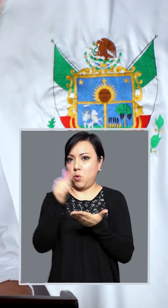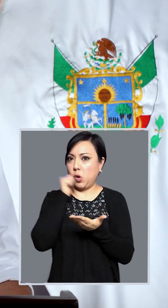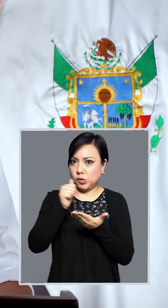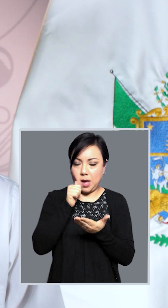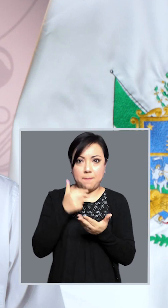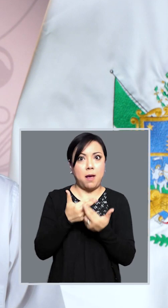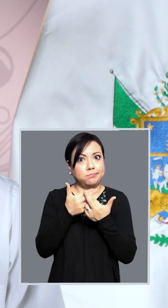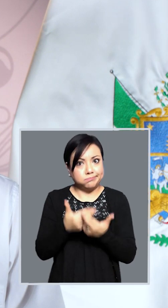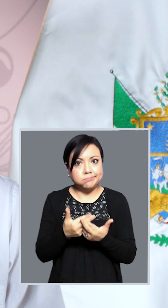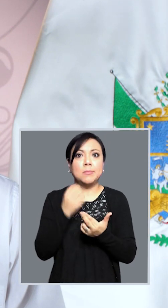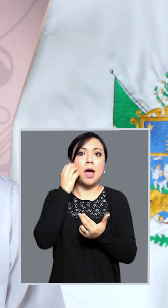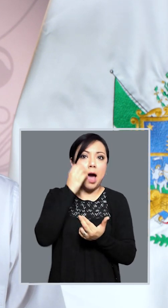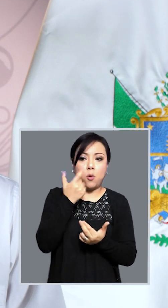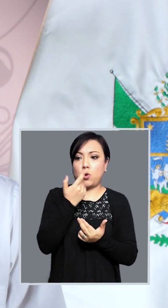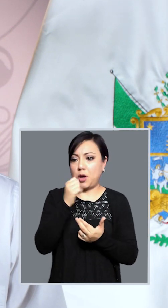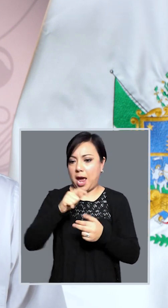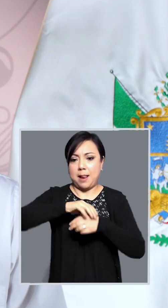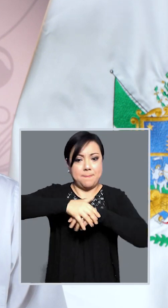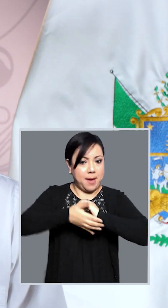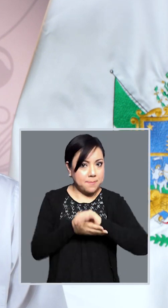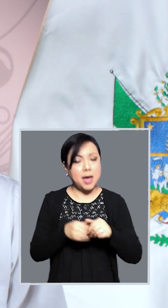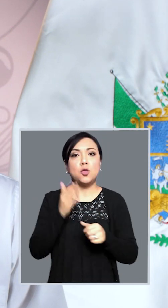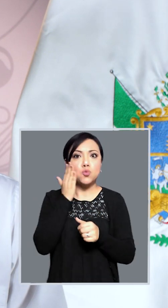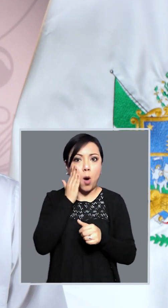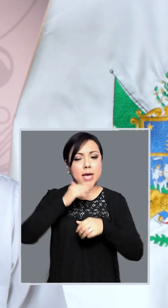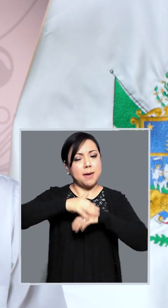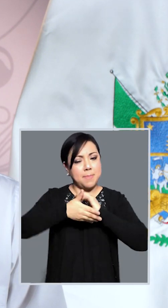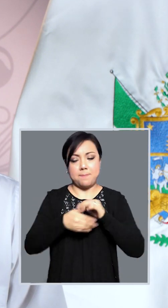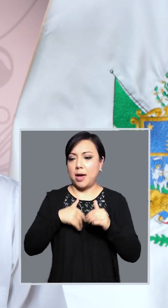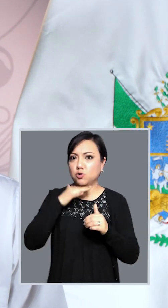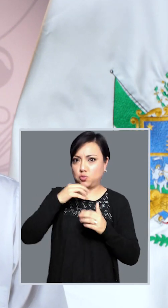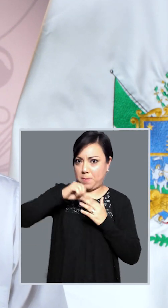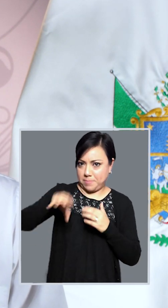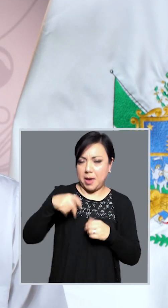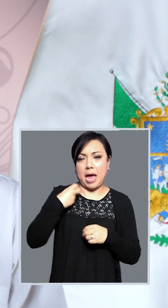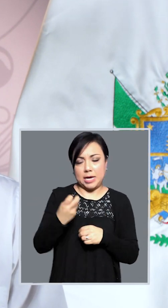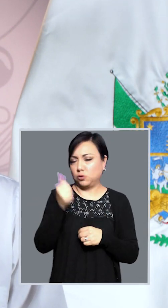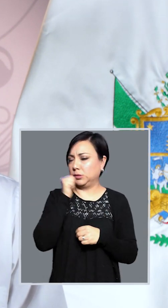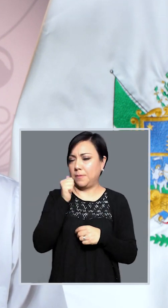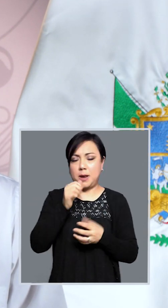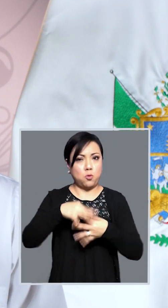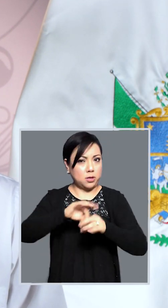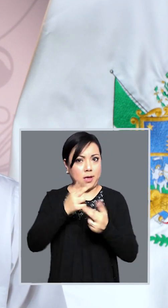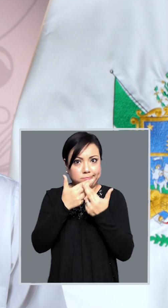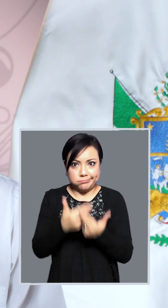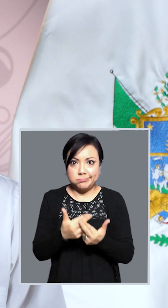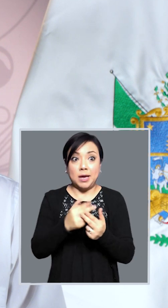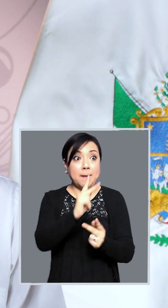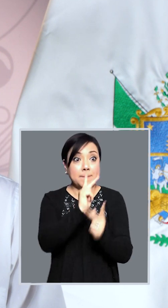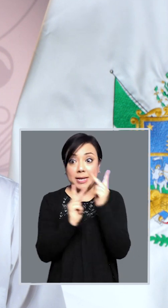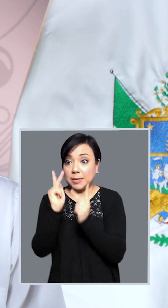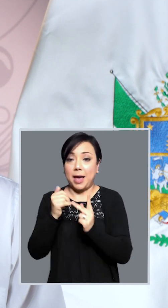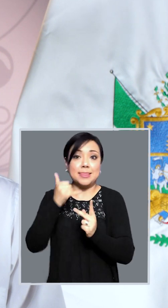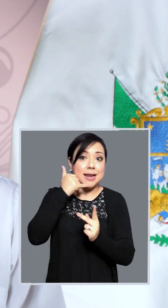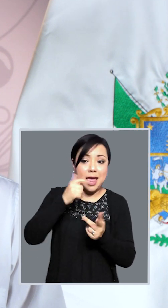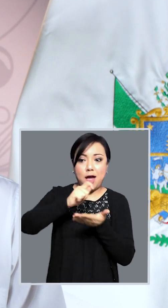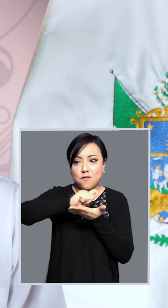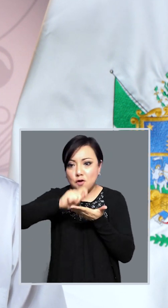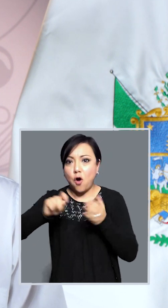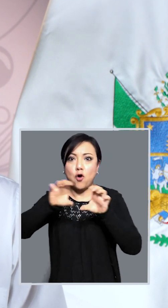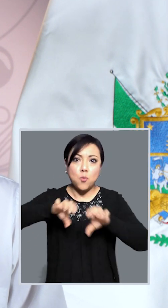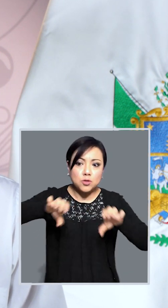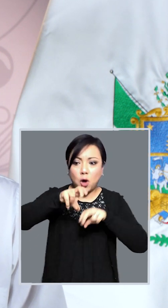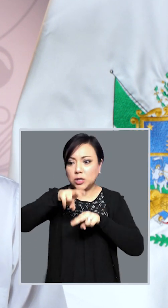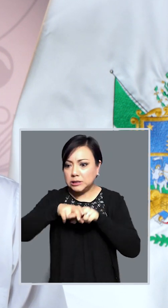herramientas y equipos cerciórate de que los servicios sanitarios siempre se encuentren limpios ofrece abundante jabón y gel desinfectante así como toallitas